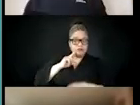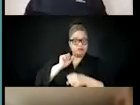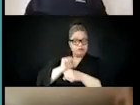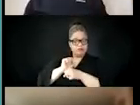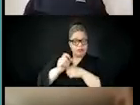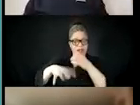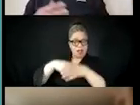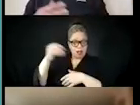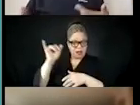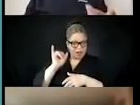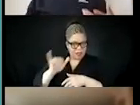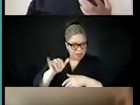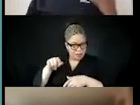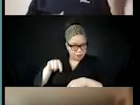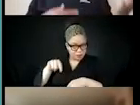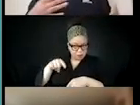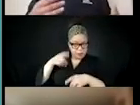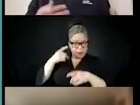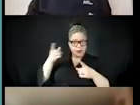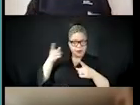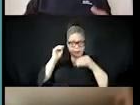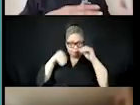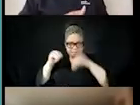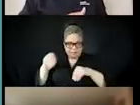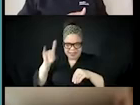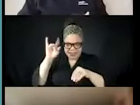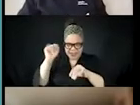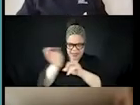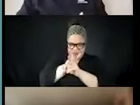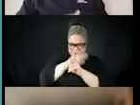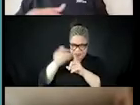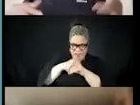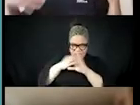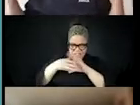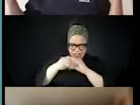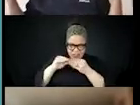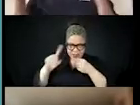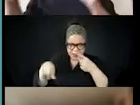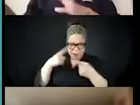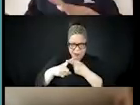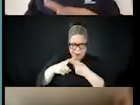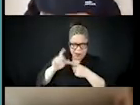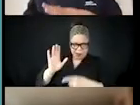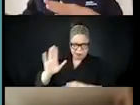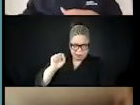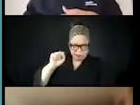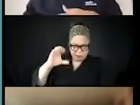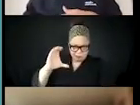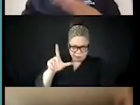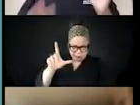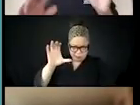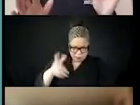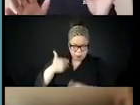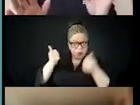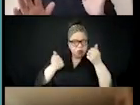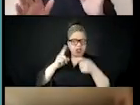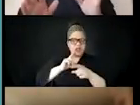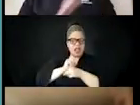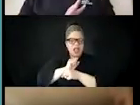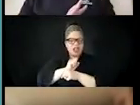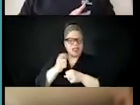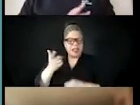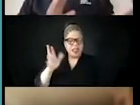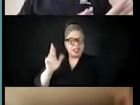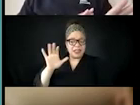información sobre el chelsea no eran así de